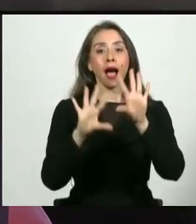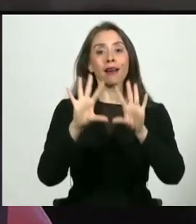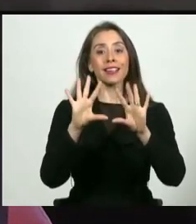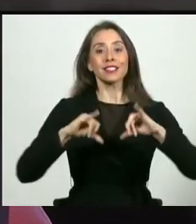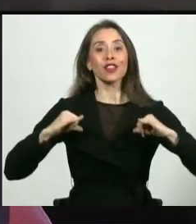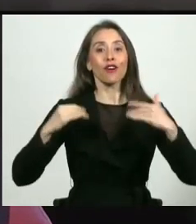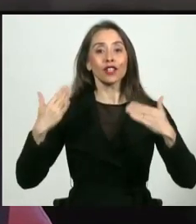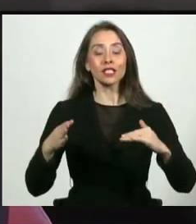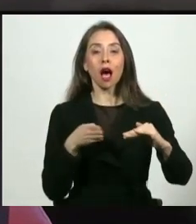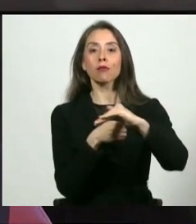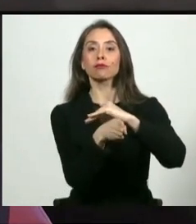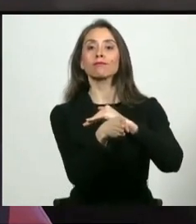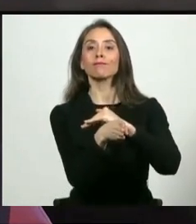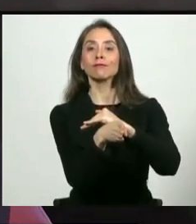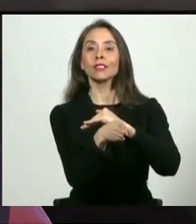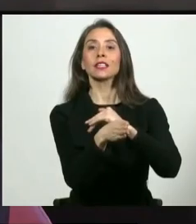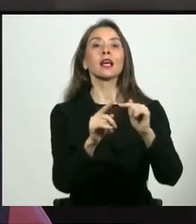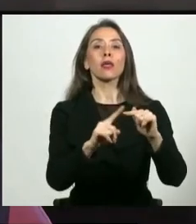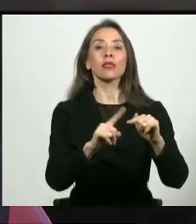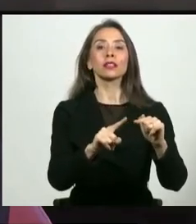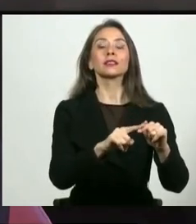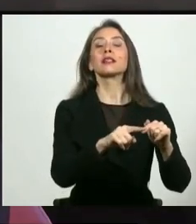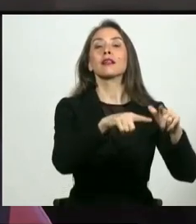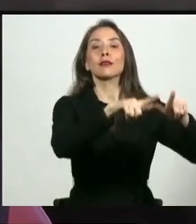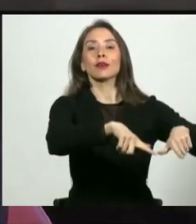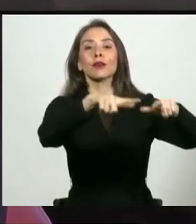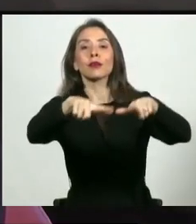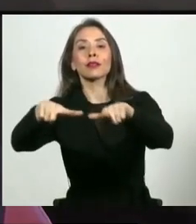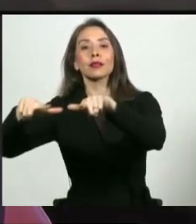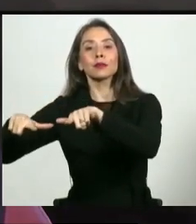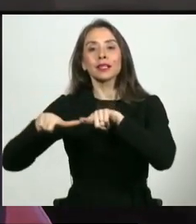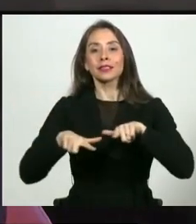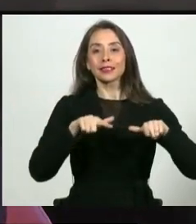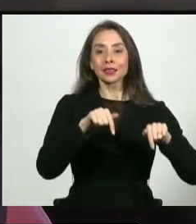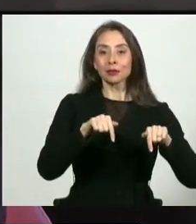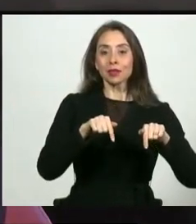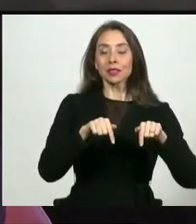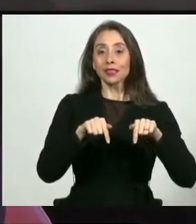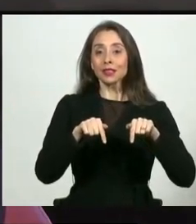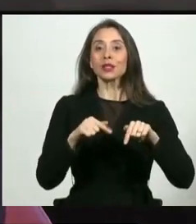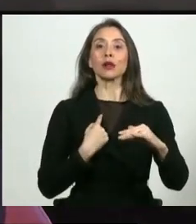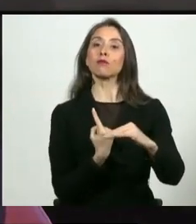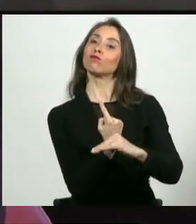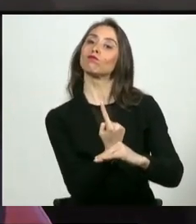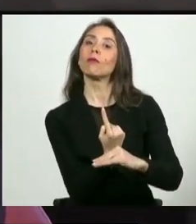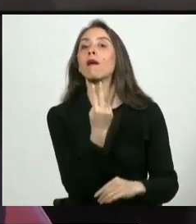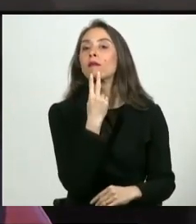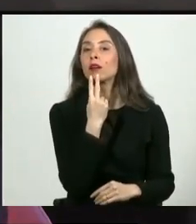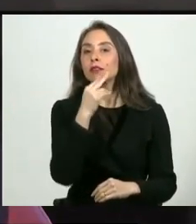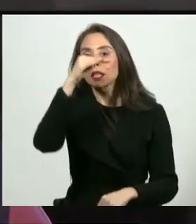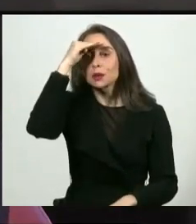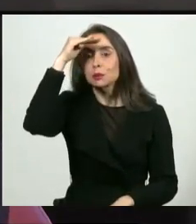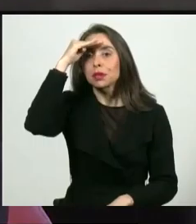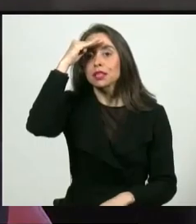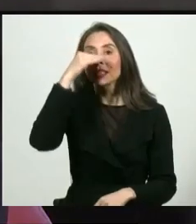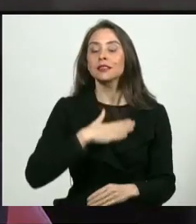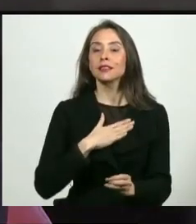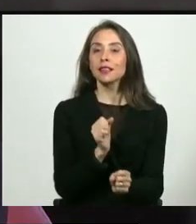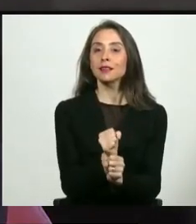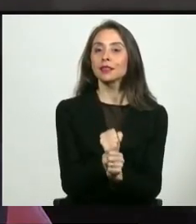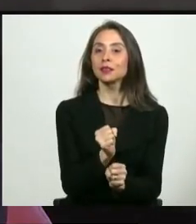jóvenes han ingresado a las distintas dependencias para vivir una experiencia